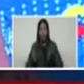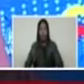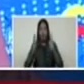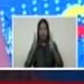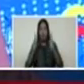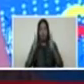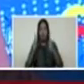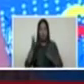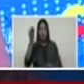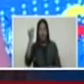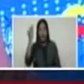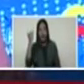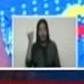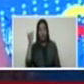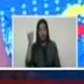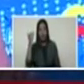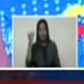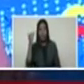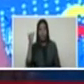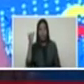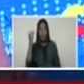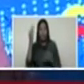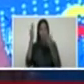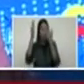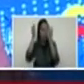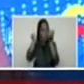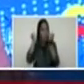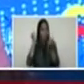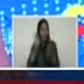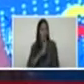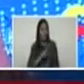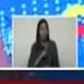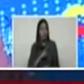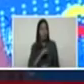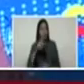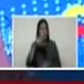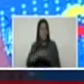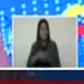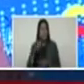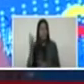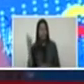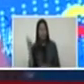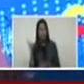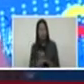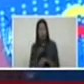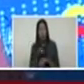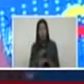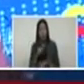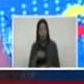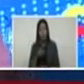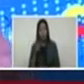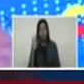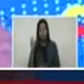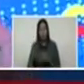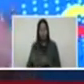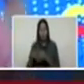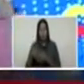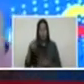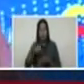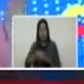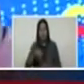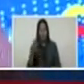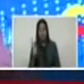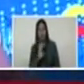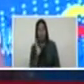las instituciones. Las dádivas y regalarle algo a un ciudadano no es la forma de respetar a un